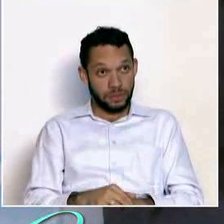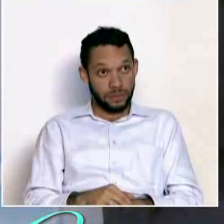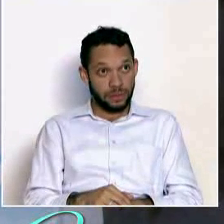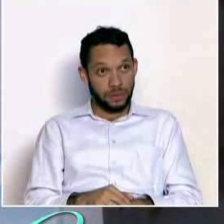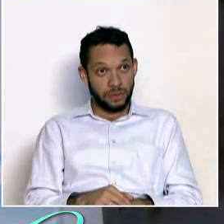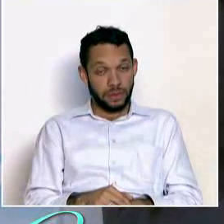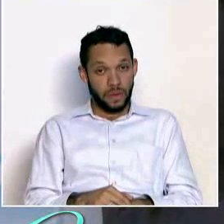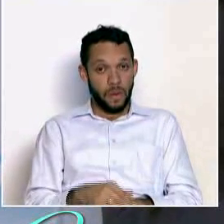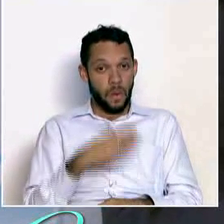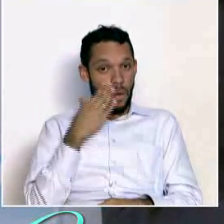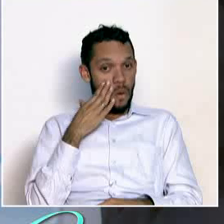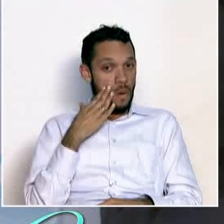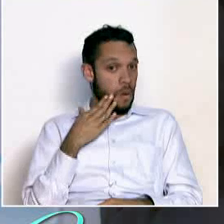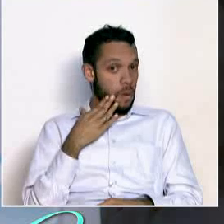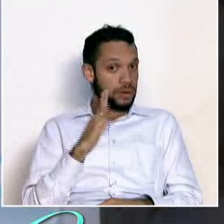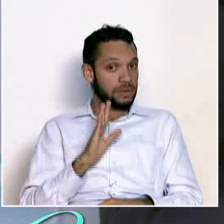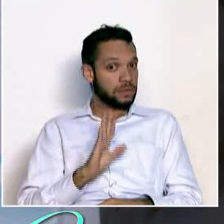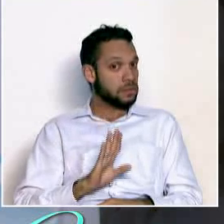Joven.